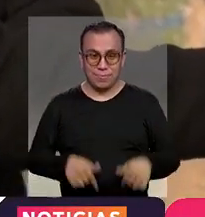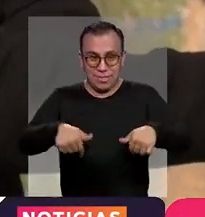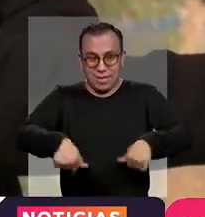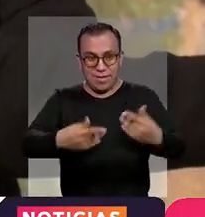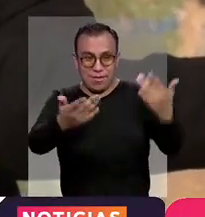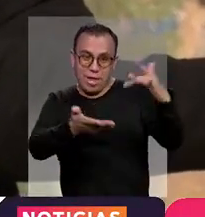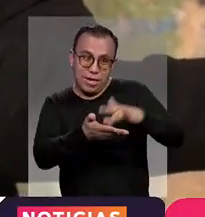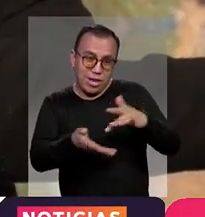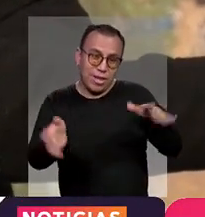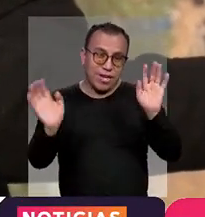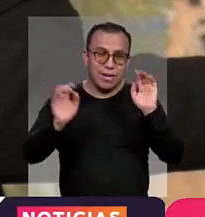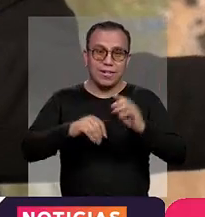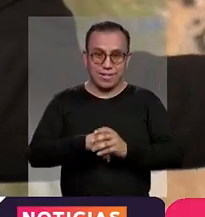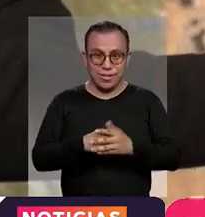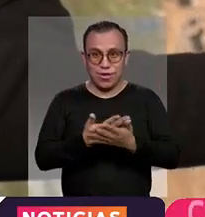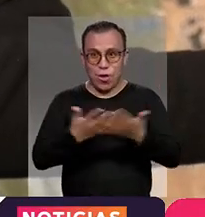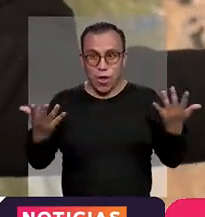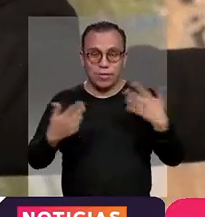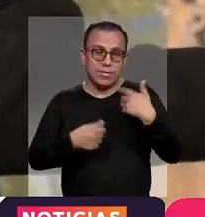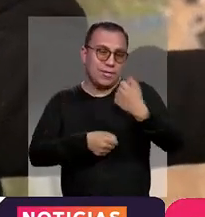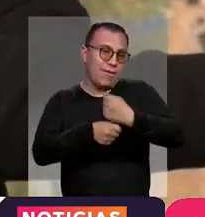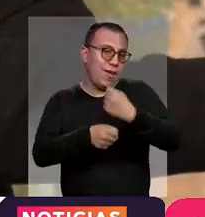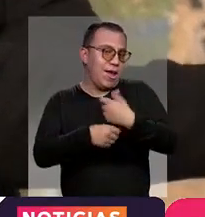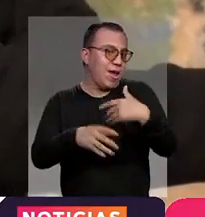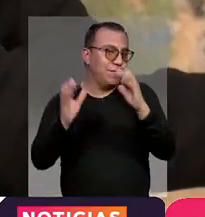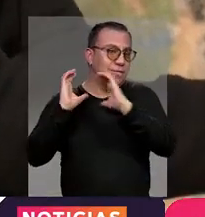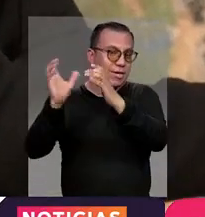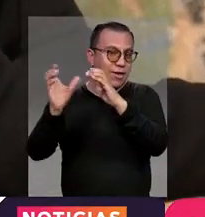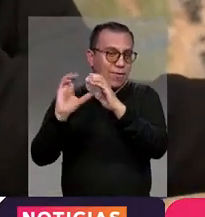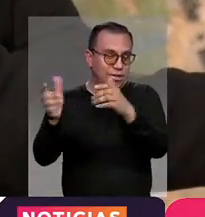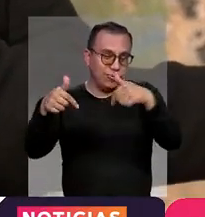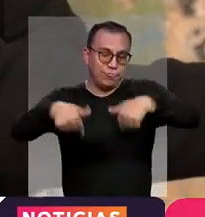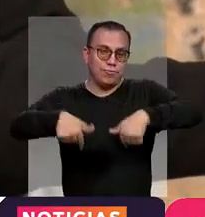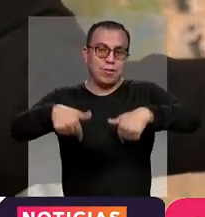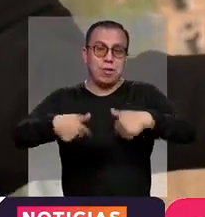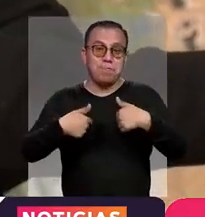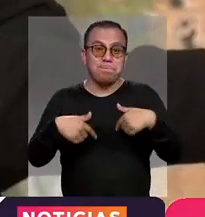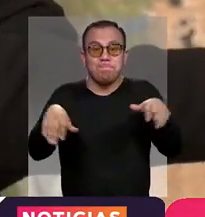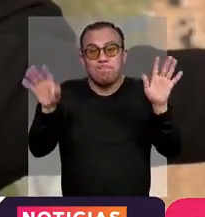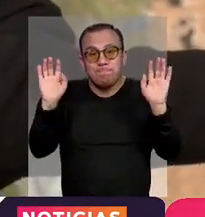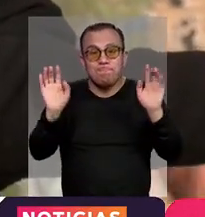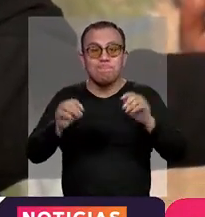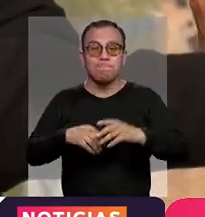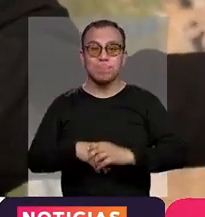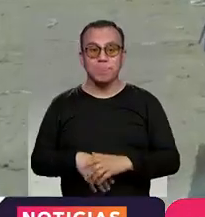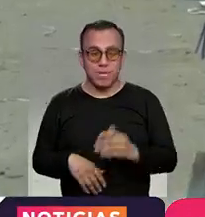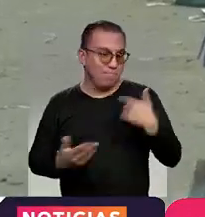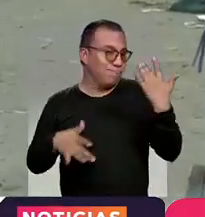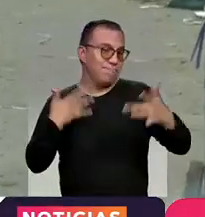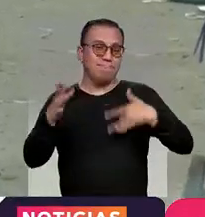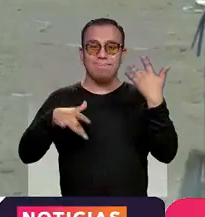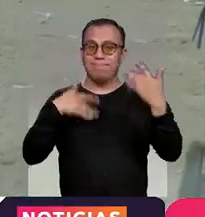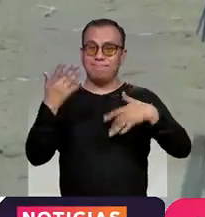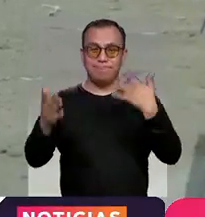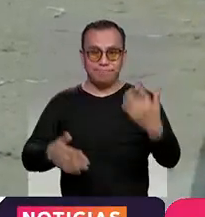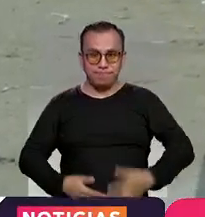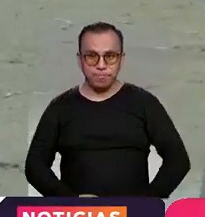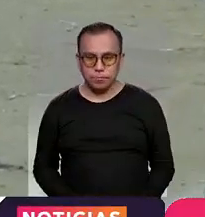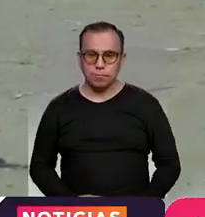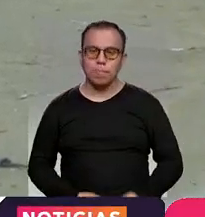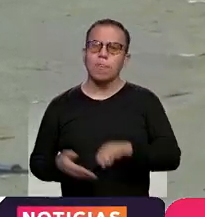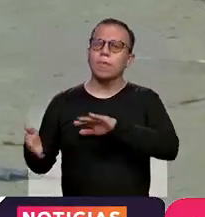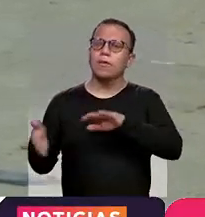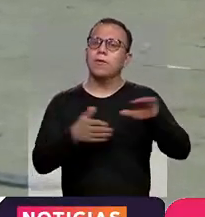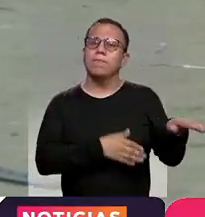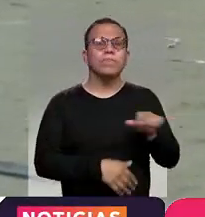avenida de Corabas. Yo estoy acá, pero me distraen. Otros